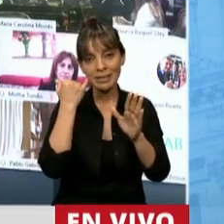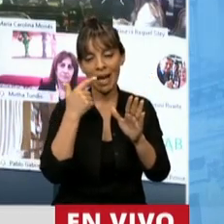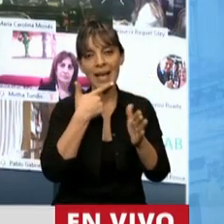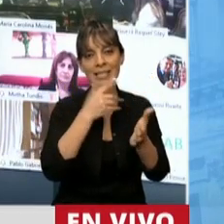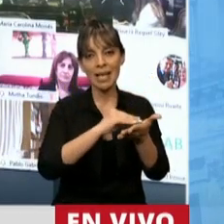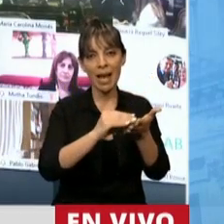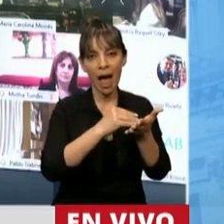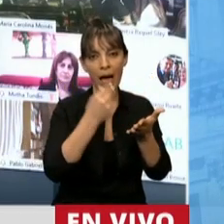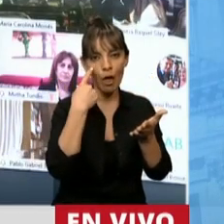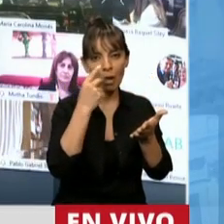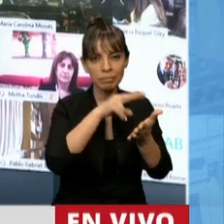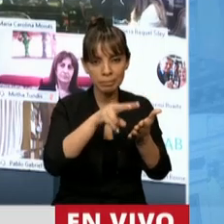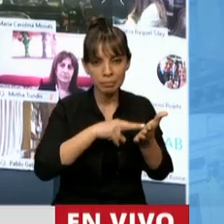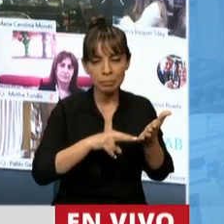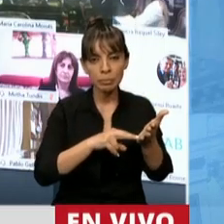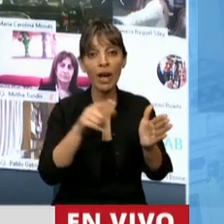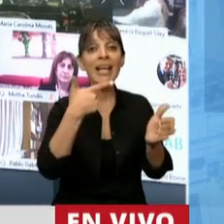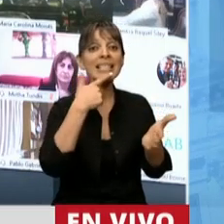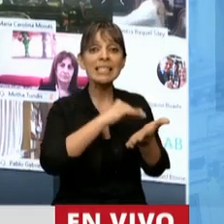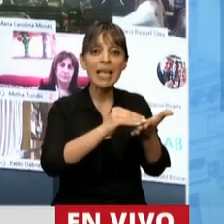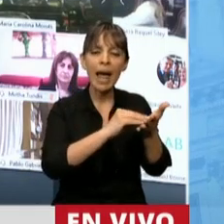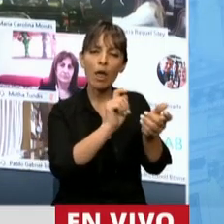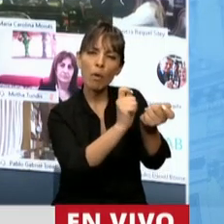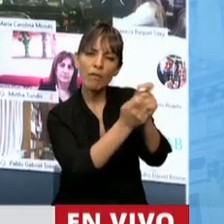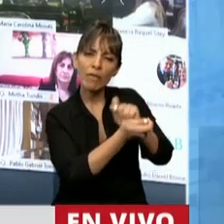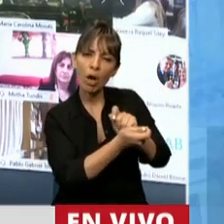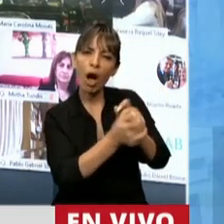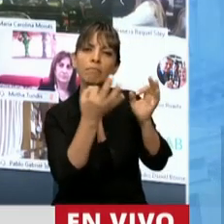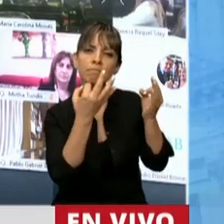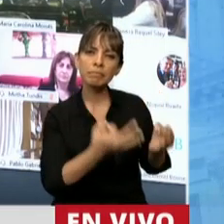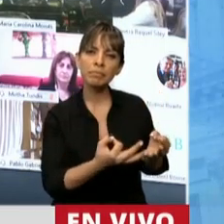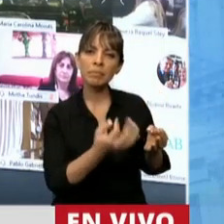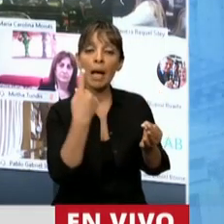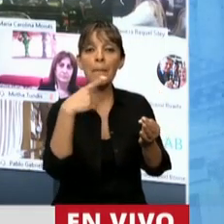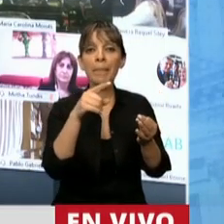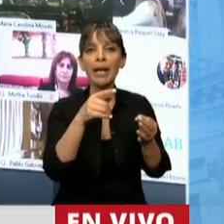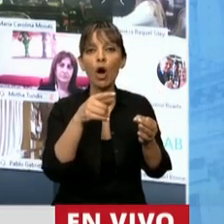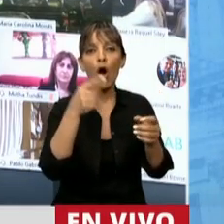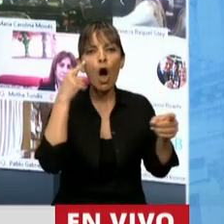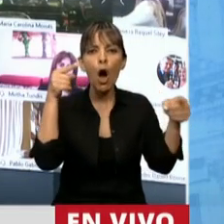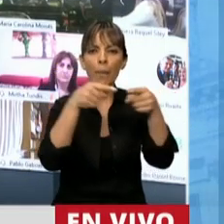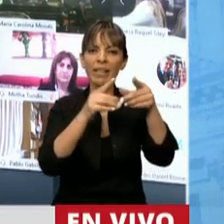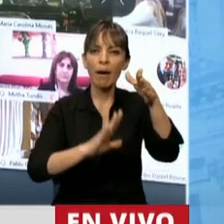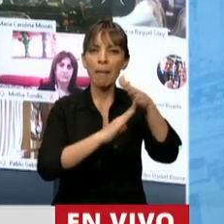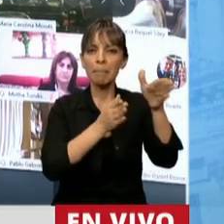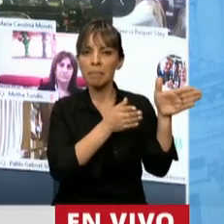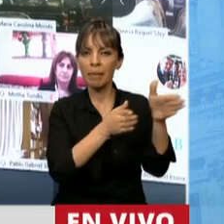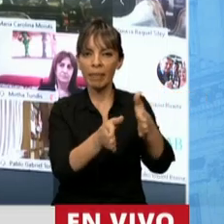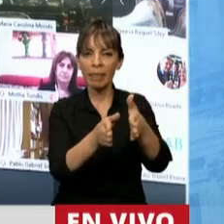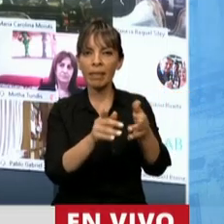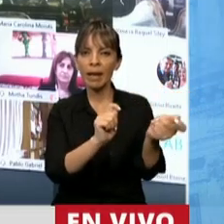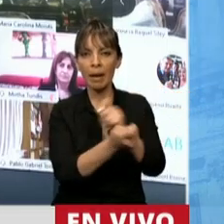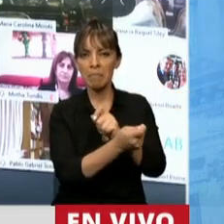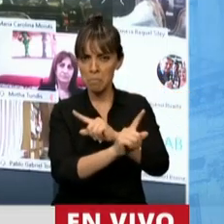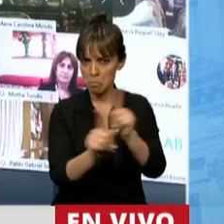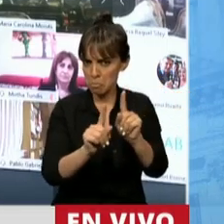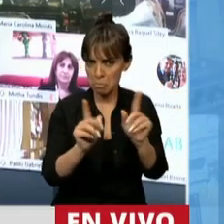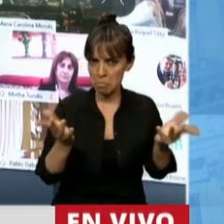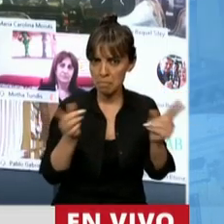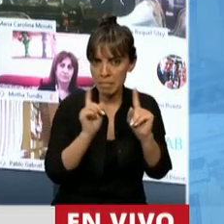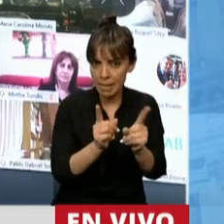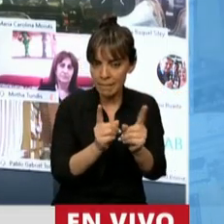del Senado. El Senado la perfeccionó, pero no cambió su orientación, claramente.